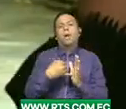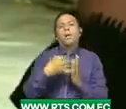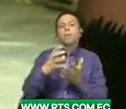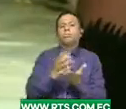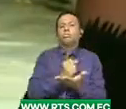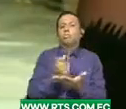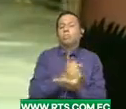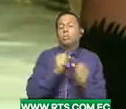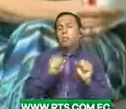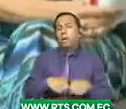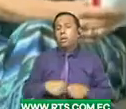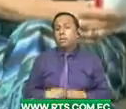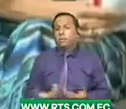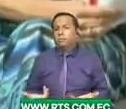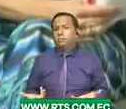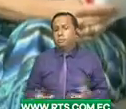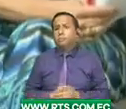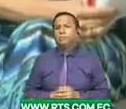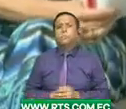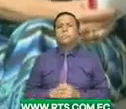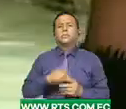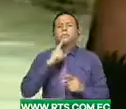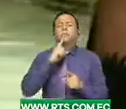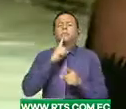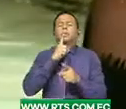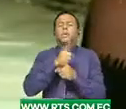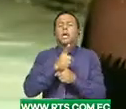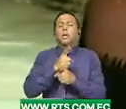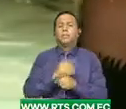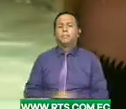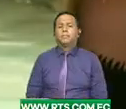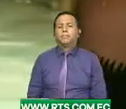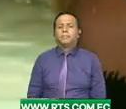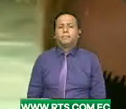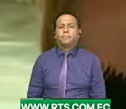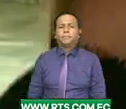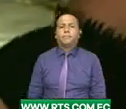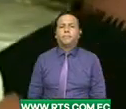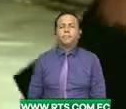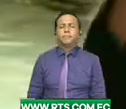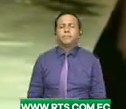económicamente continúa en manos del Estado. Alguna. Informó Priscila Cadena.